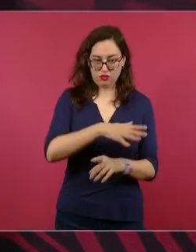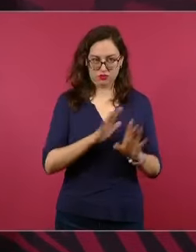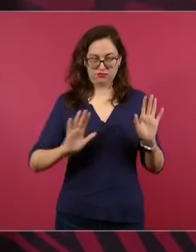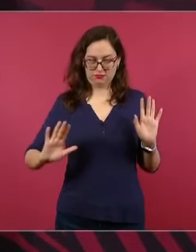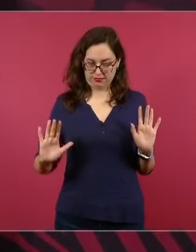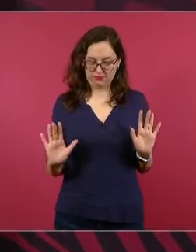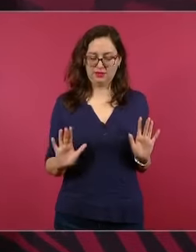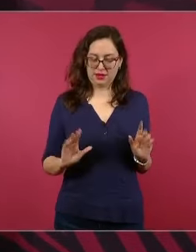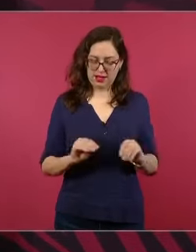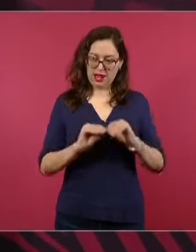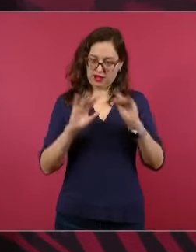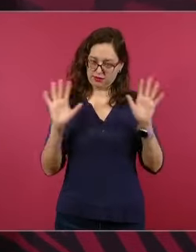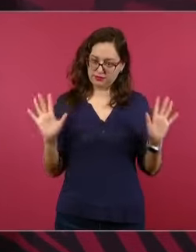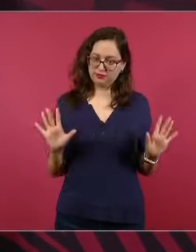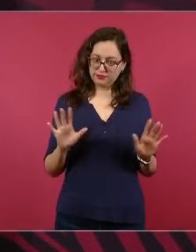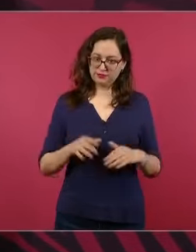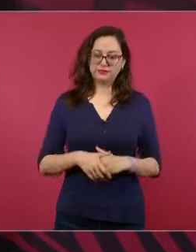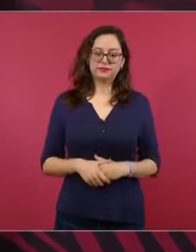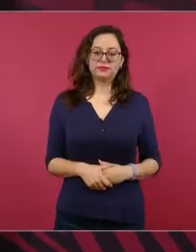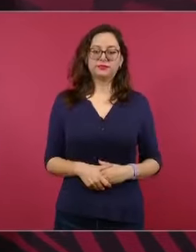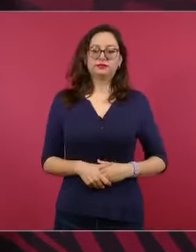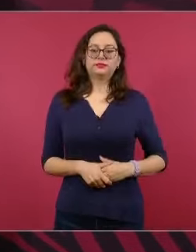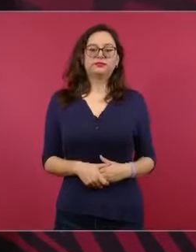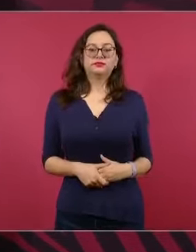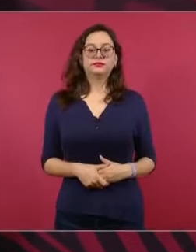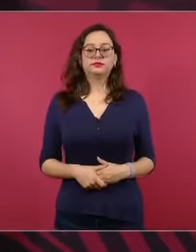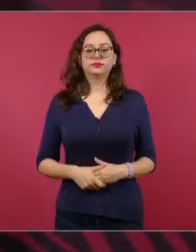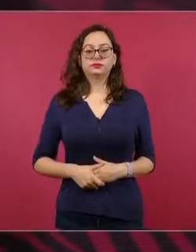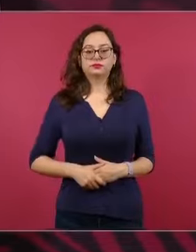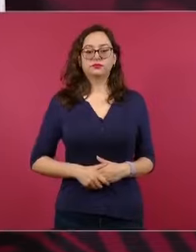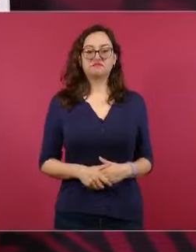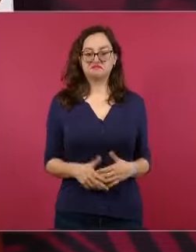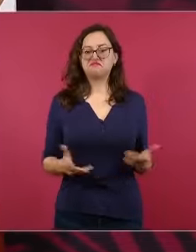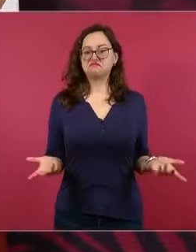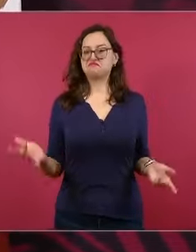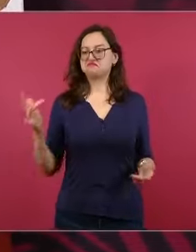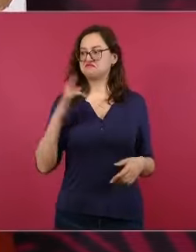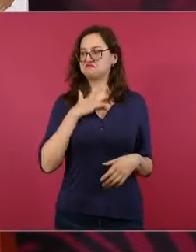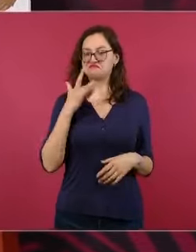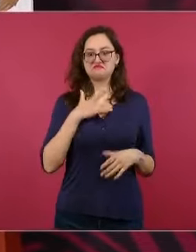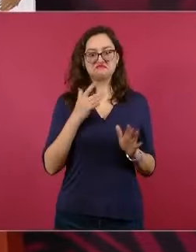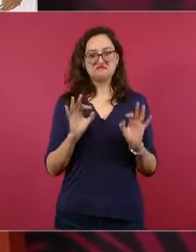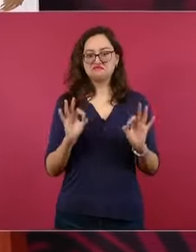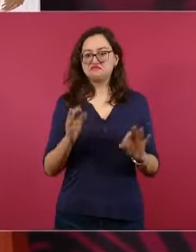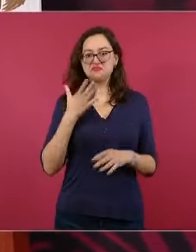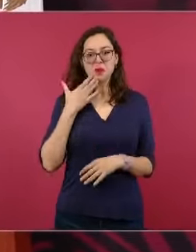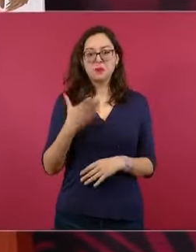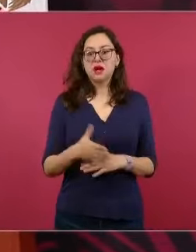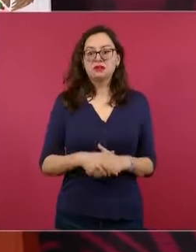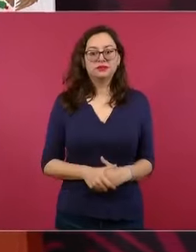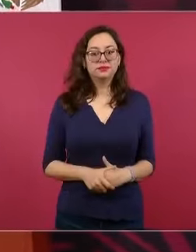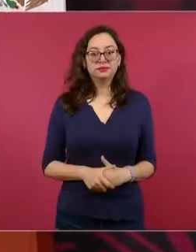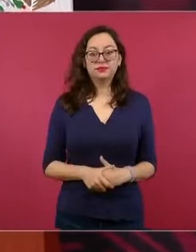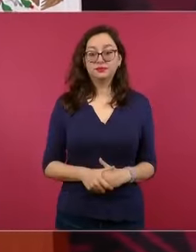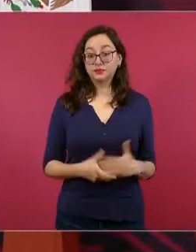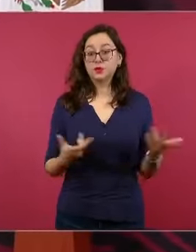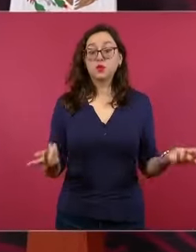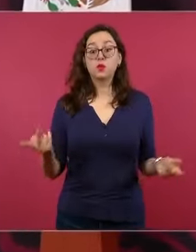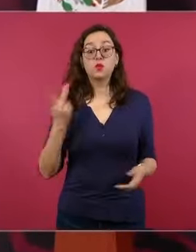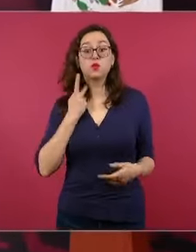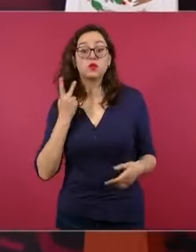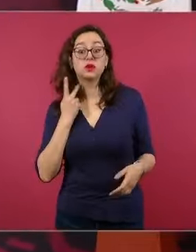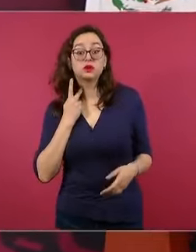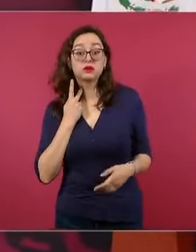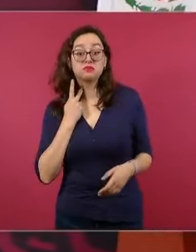población Entonces estamos bastante bien y en lo político pues